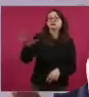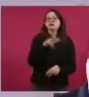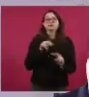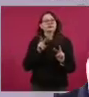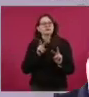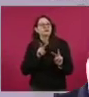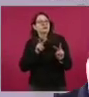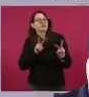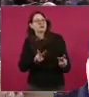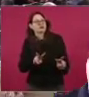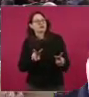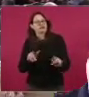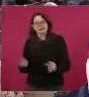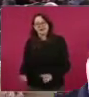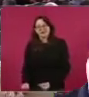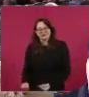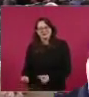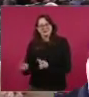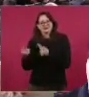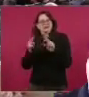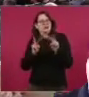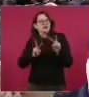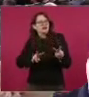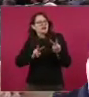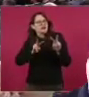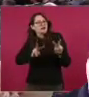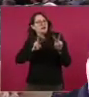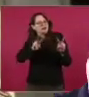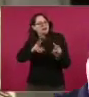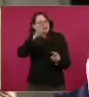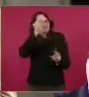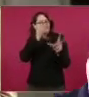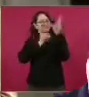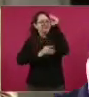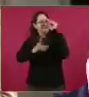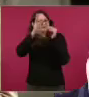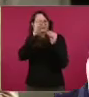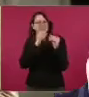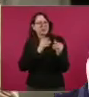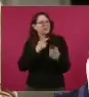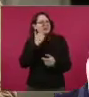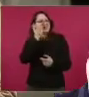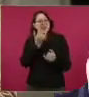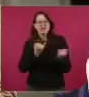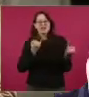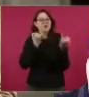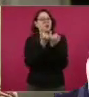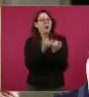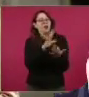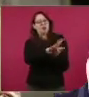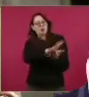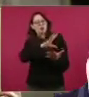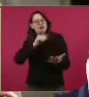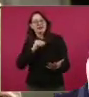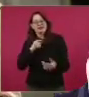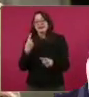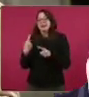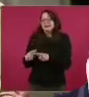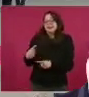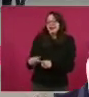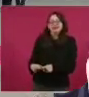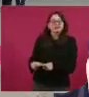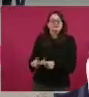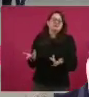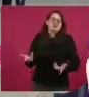está inspirando en ellos. La siguiente generación los adulará y los imitará. No sabemos quiénes ni